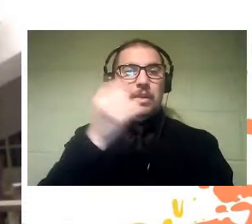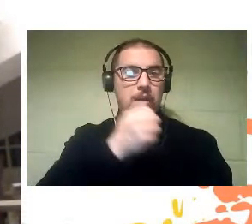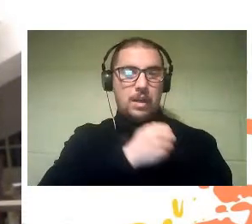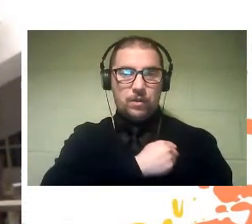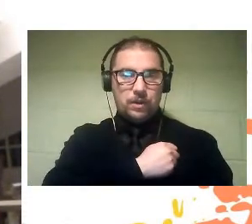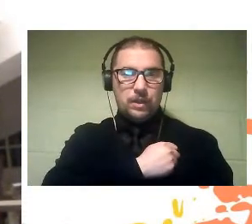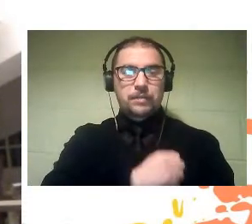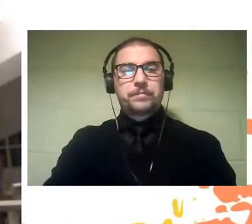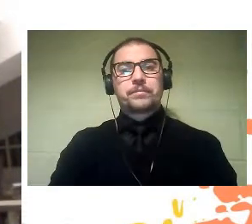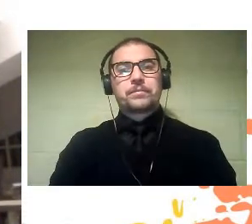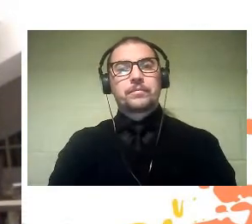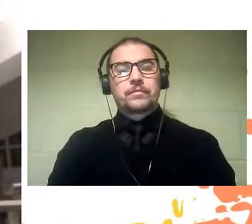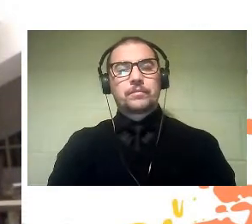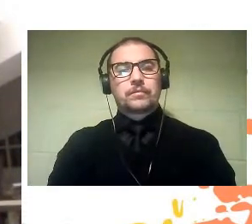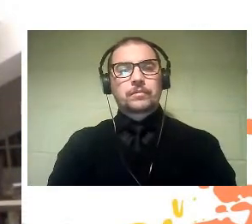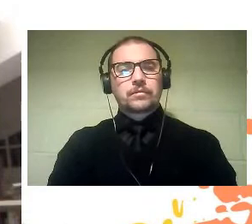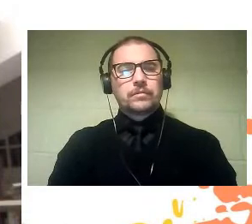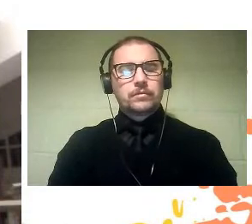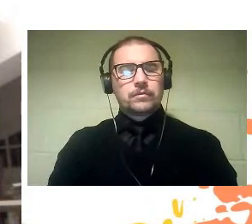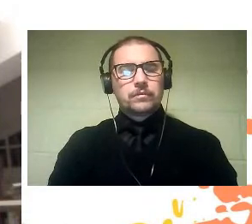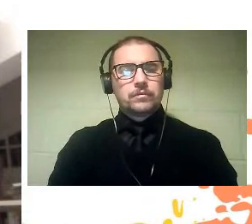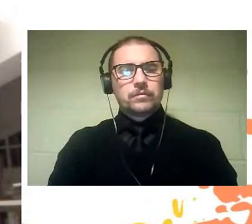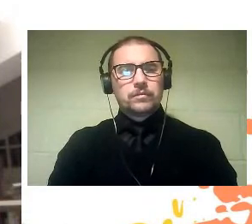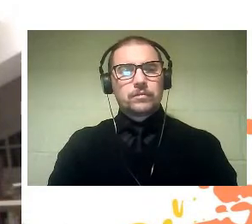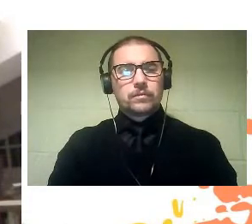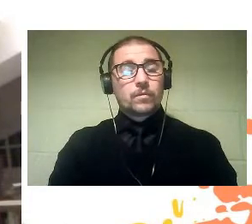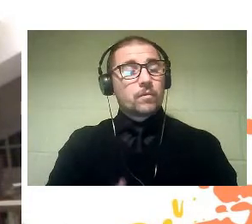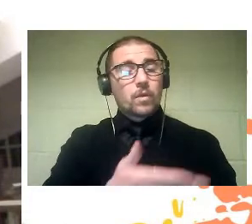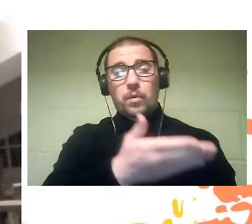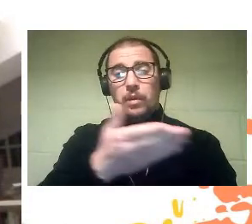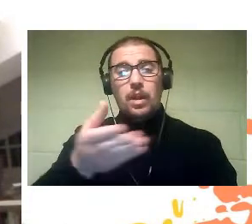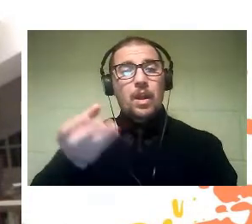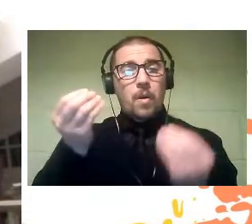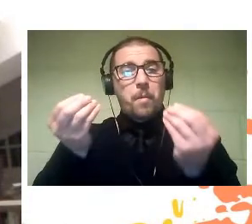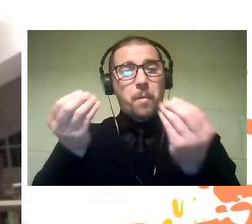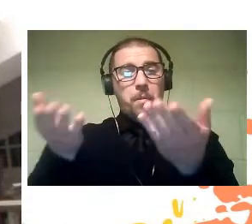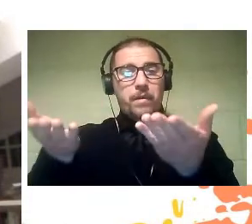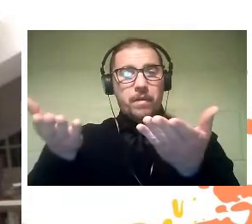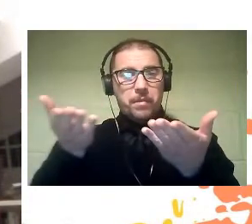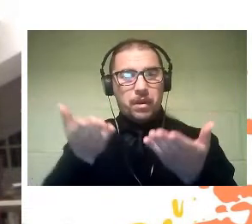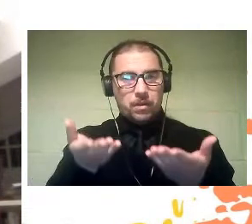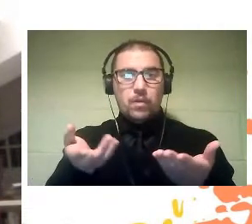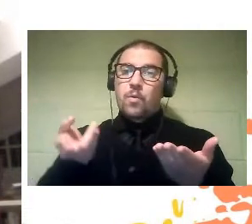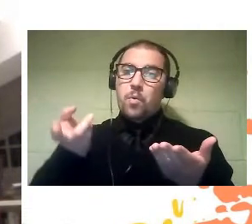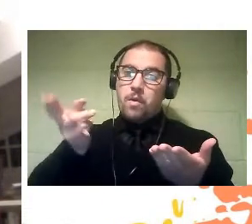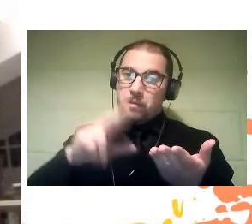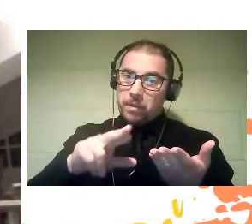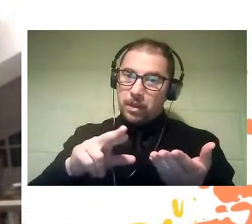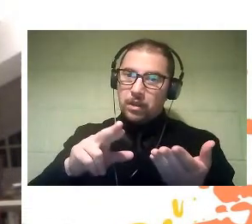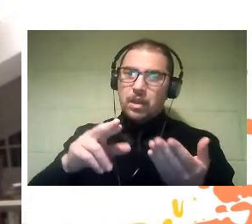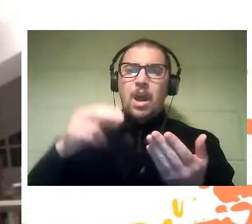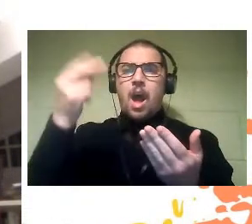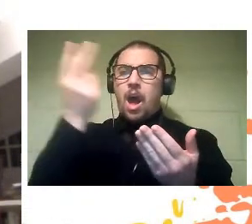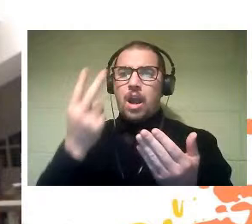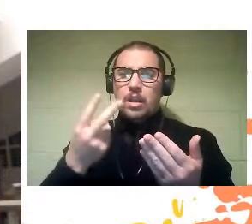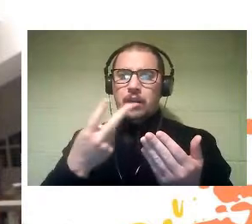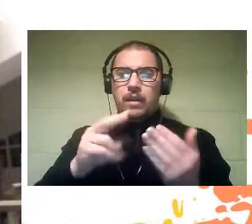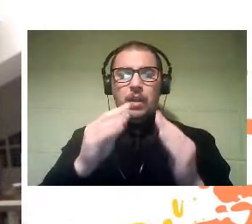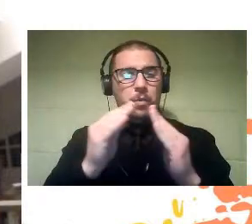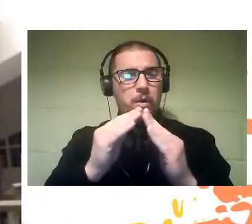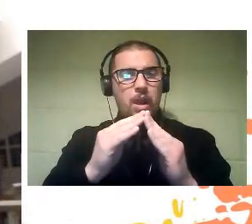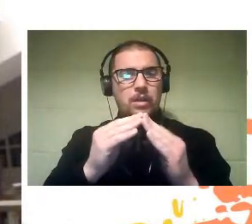Universidad Católica. Sean ustedes muy bienvenidos nuevamente a Artifica tu Casa, en